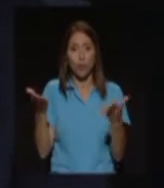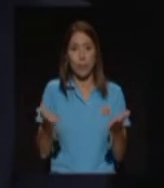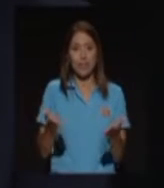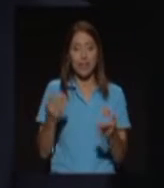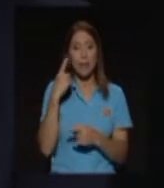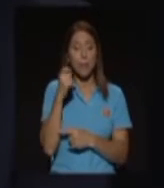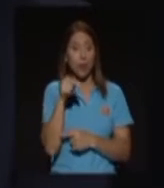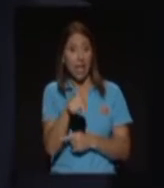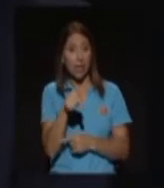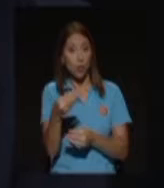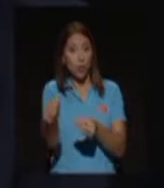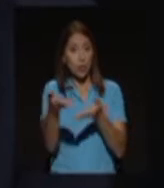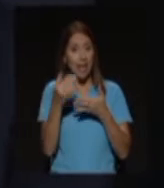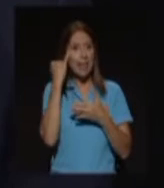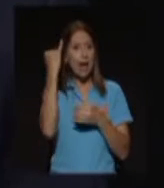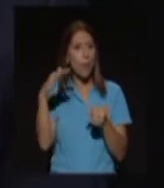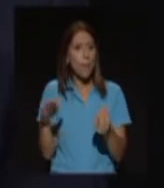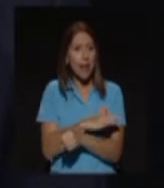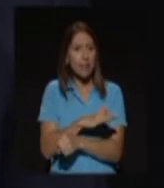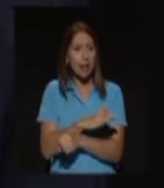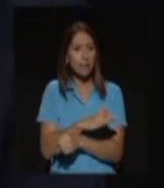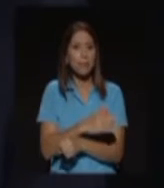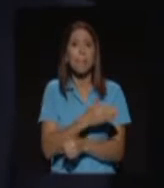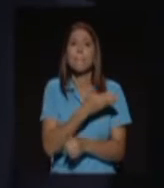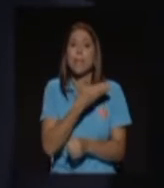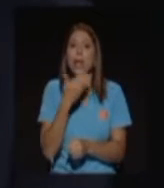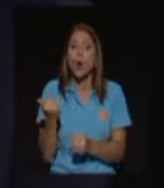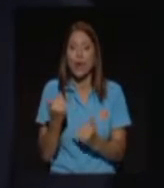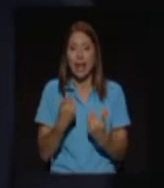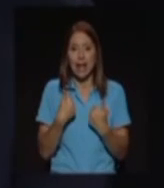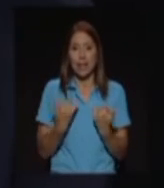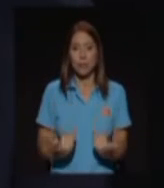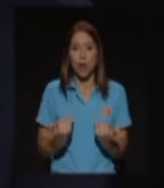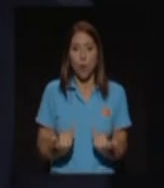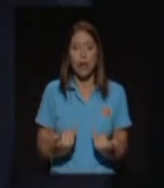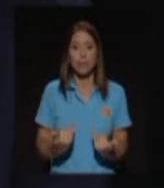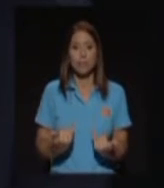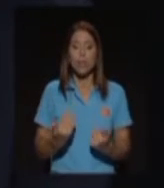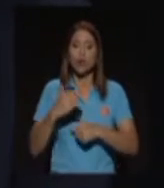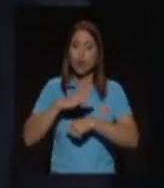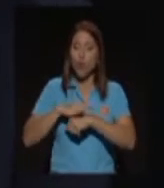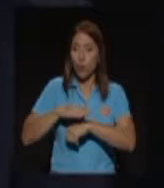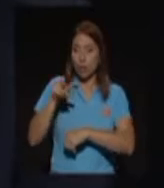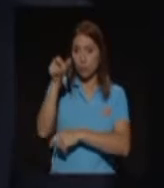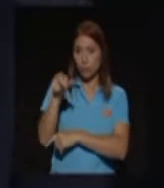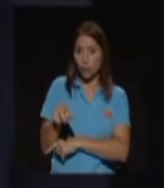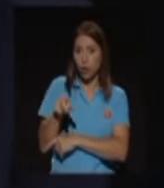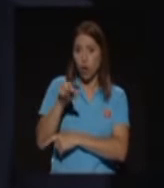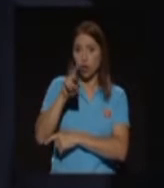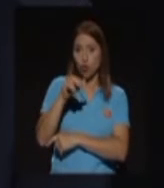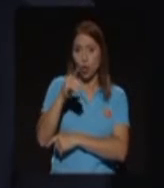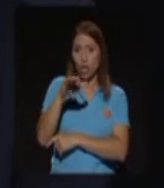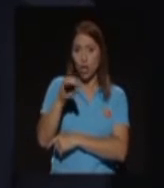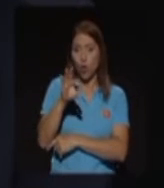nos daría una idea muy completa, mejor de la que tenemos ahora, creo yo, de el Rodrigo Facio, hombre